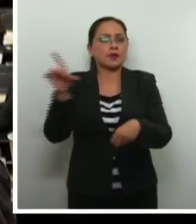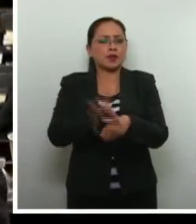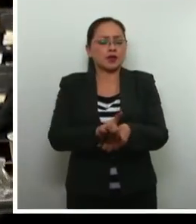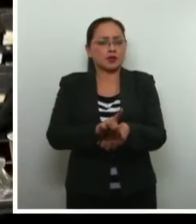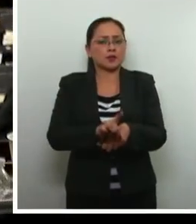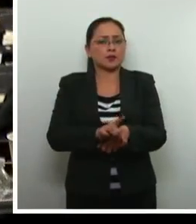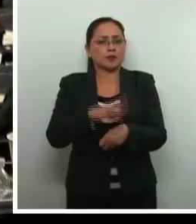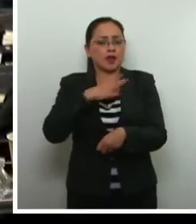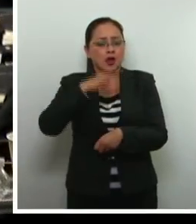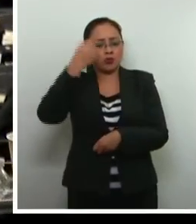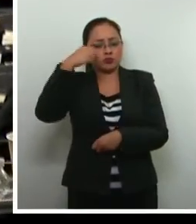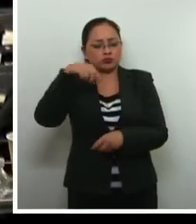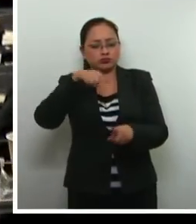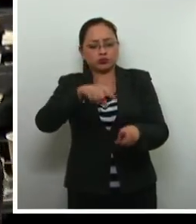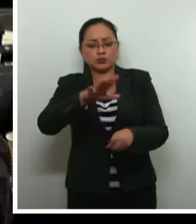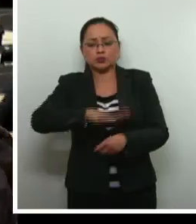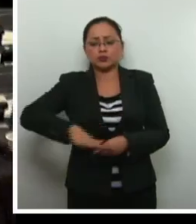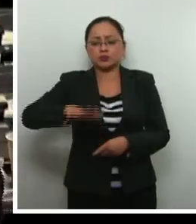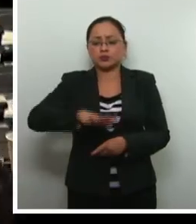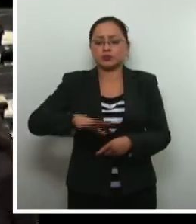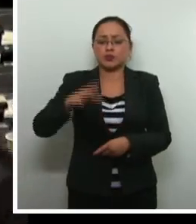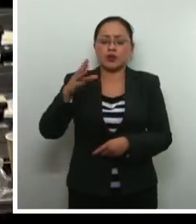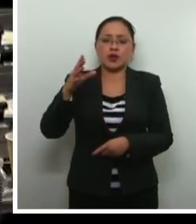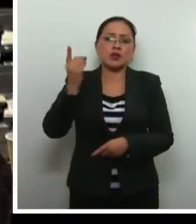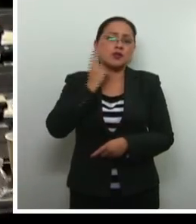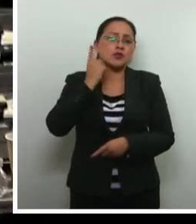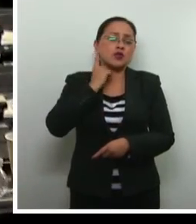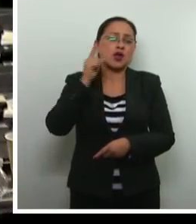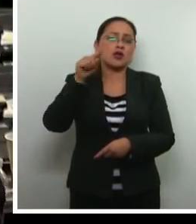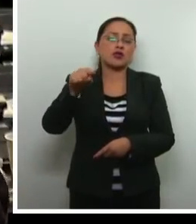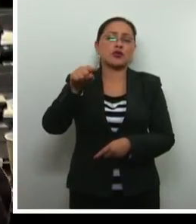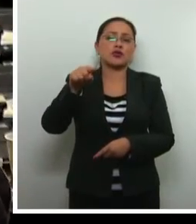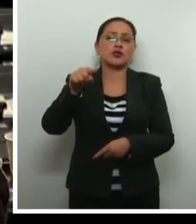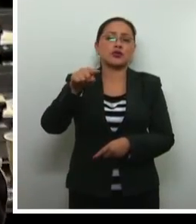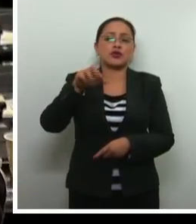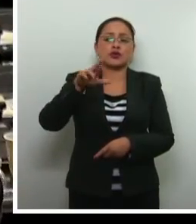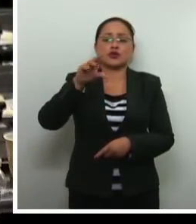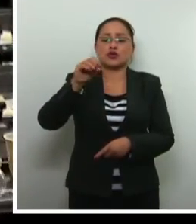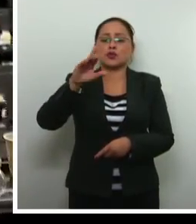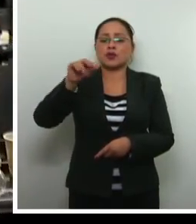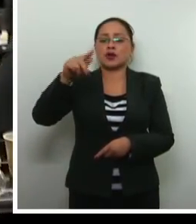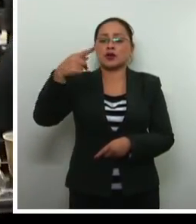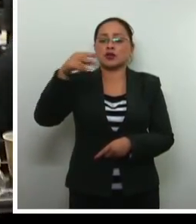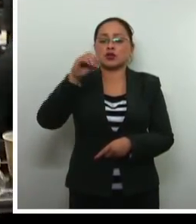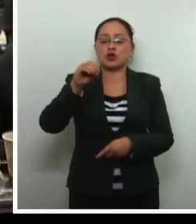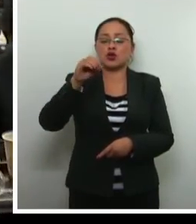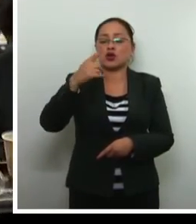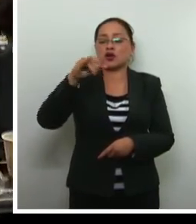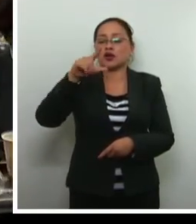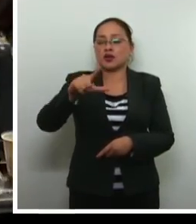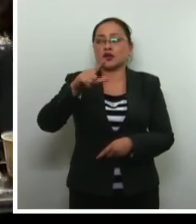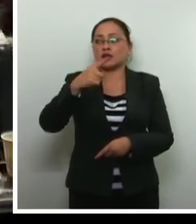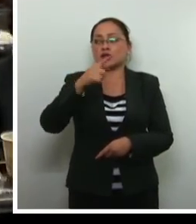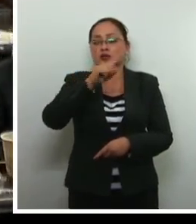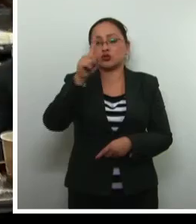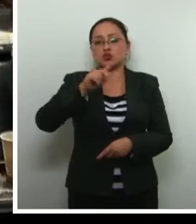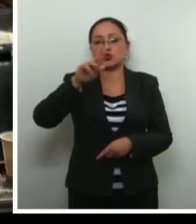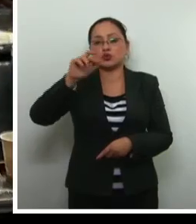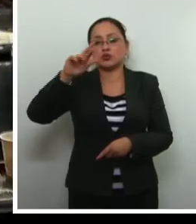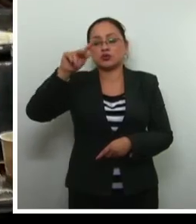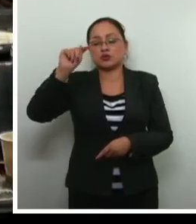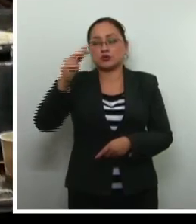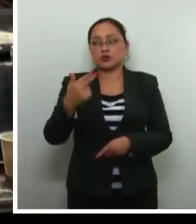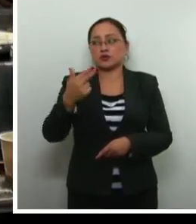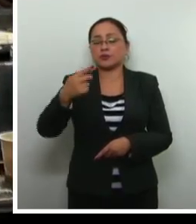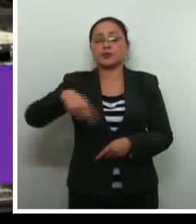el comentario por parte del diputado constituyente Roberto Gil Suárez con la